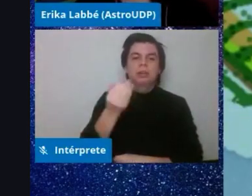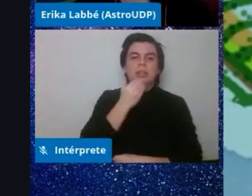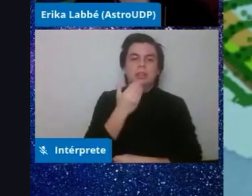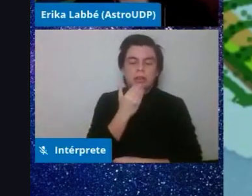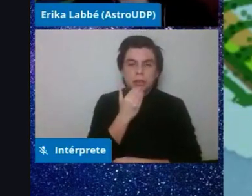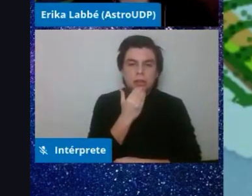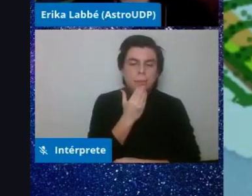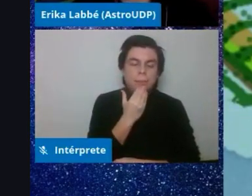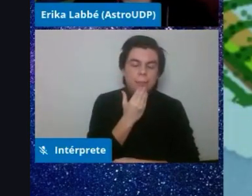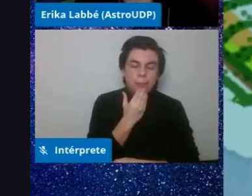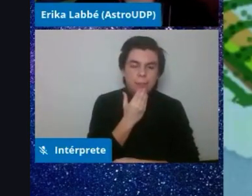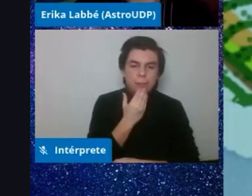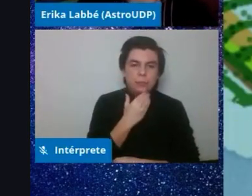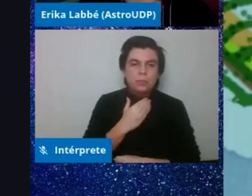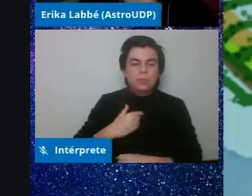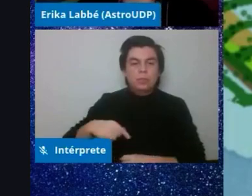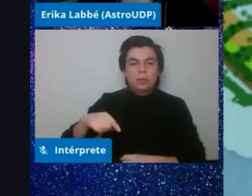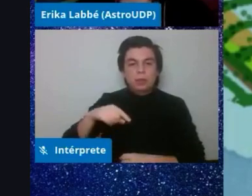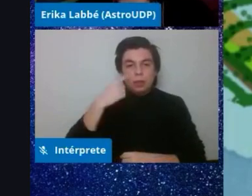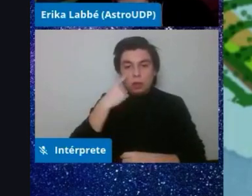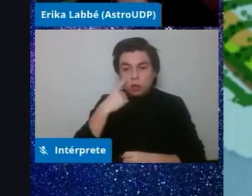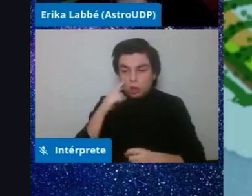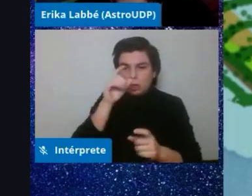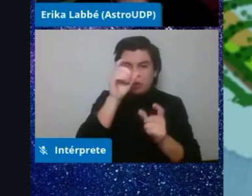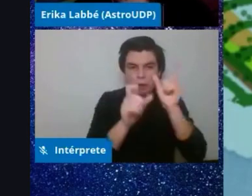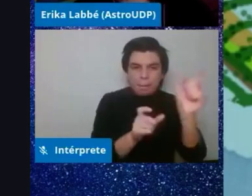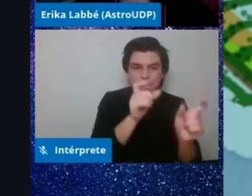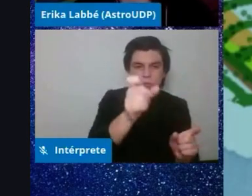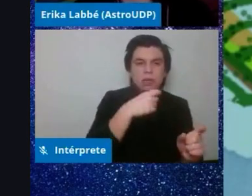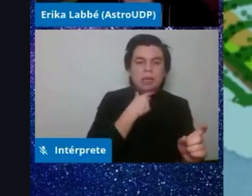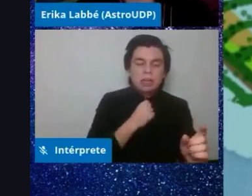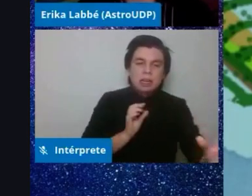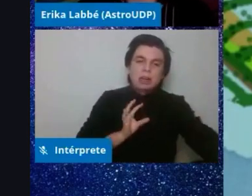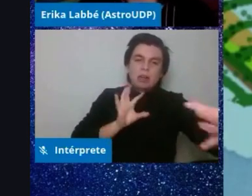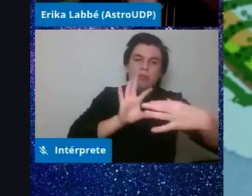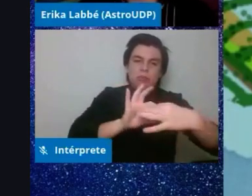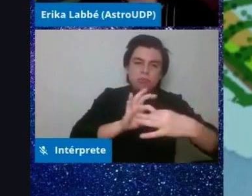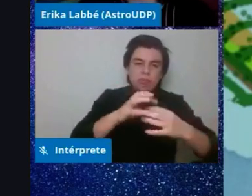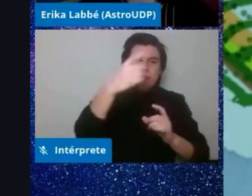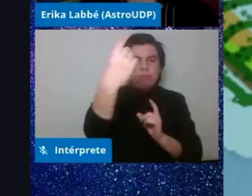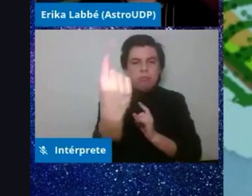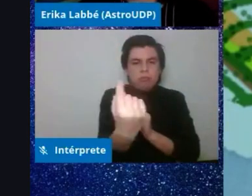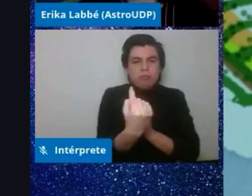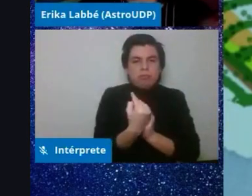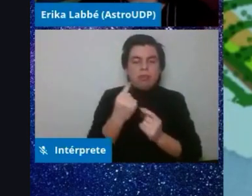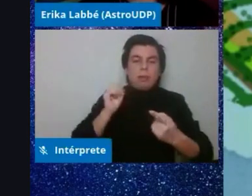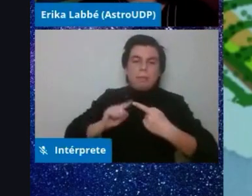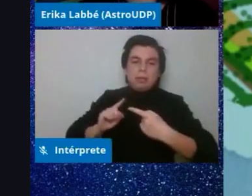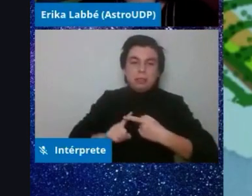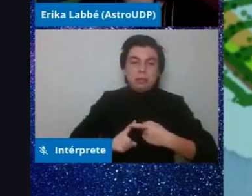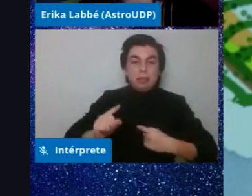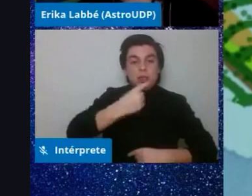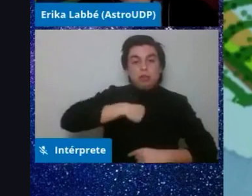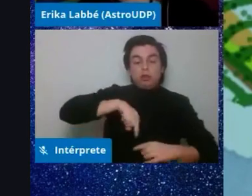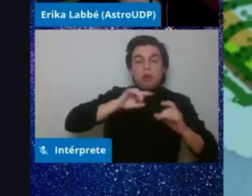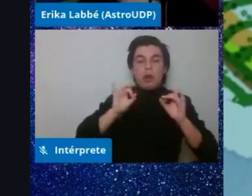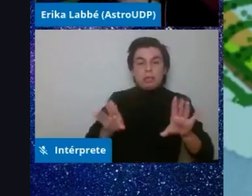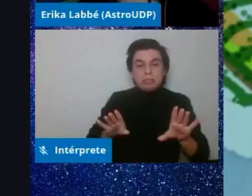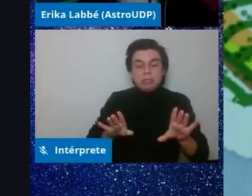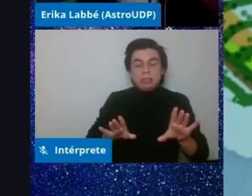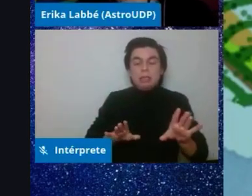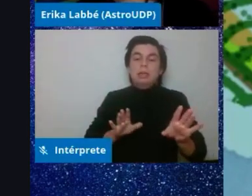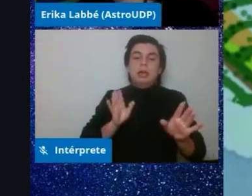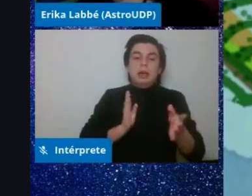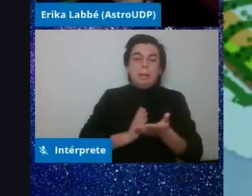están involucradas en esto o que se quieren involucrar también. Y así es como hemos interactuado entre un montón